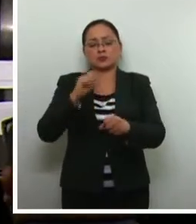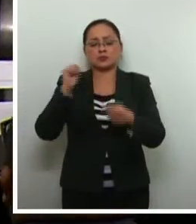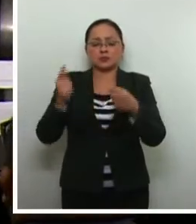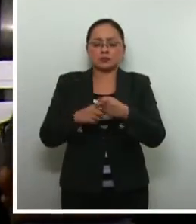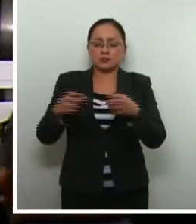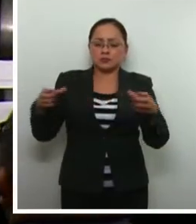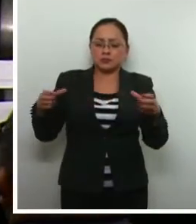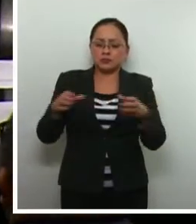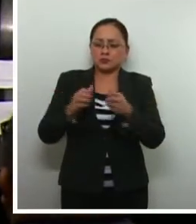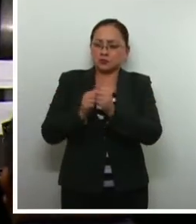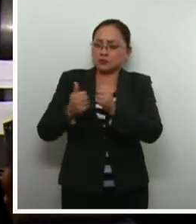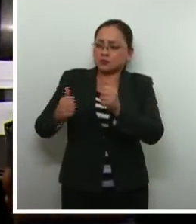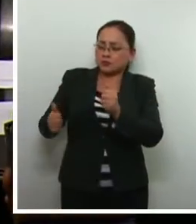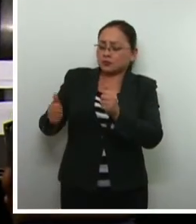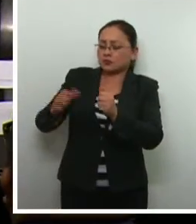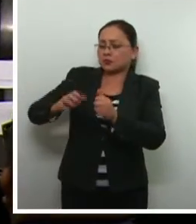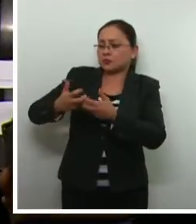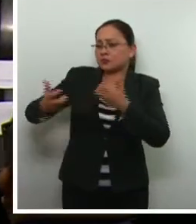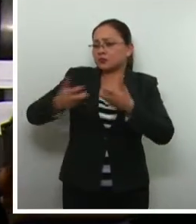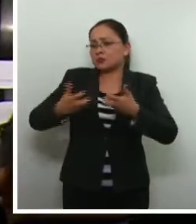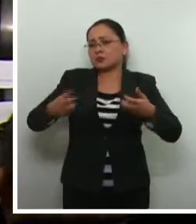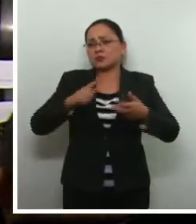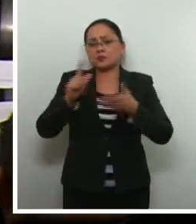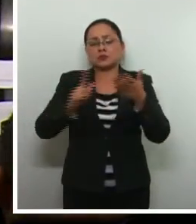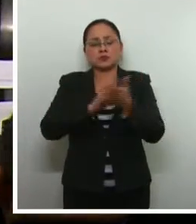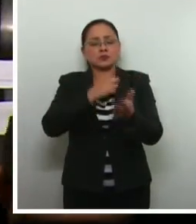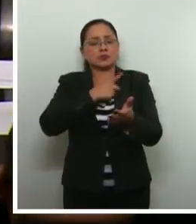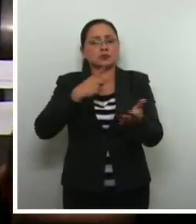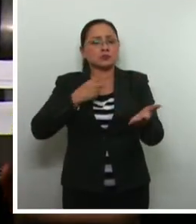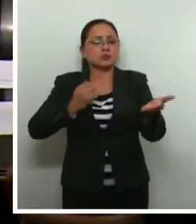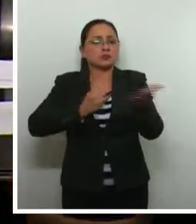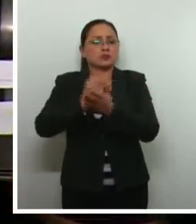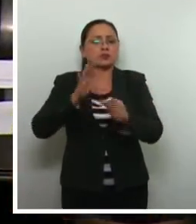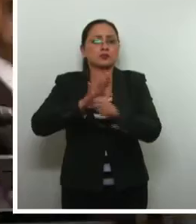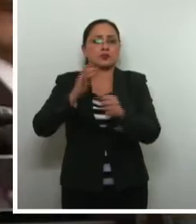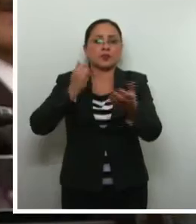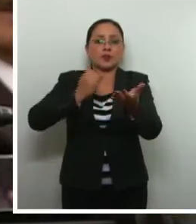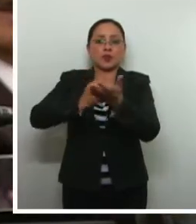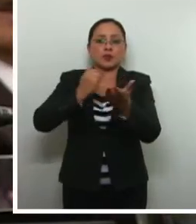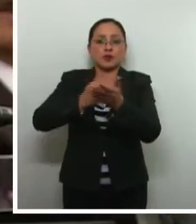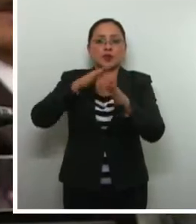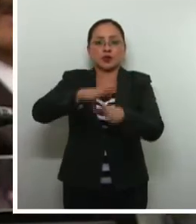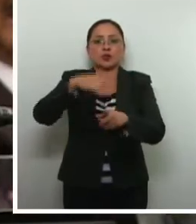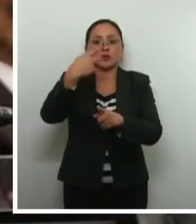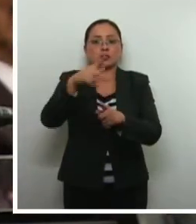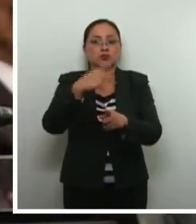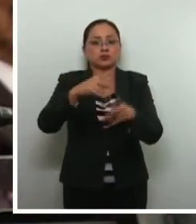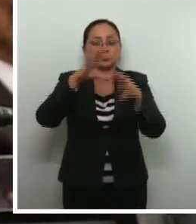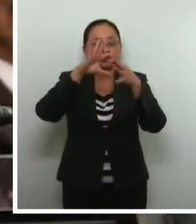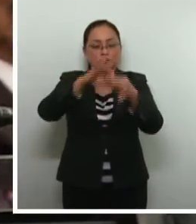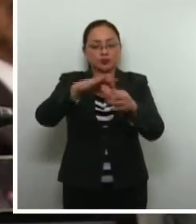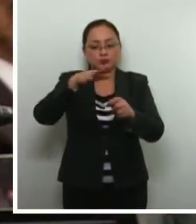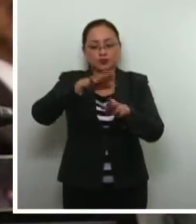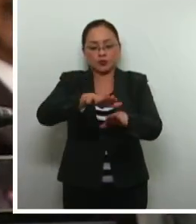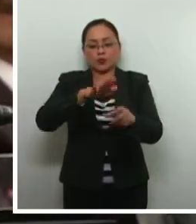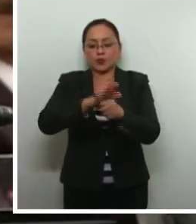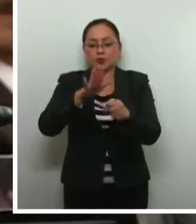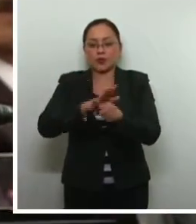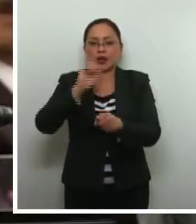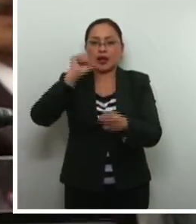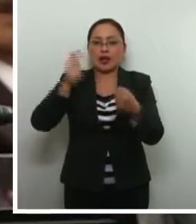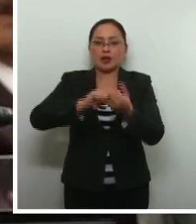de segregación social. La ley determinará los gravámenes a la propiedad inmobiliaria ociosa con fines de